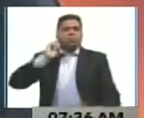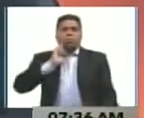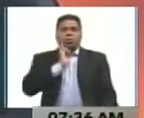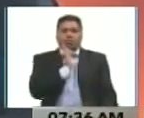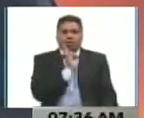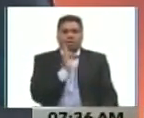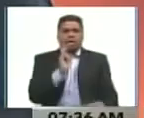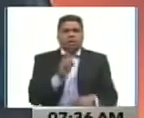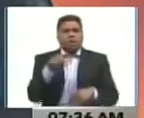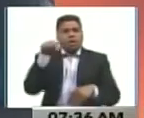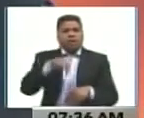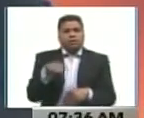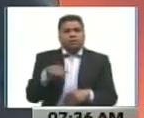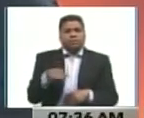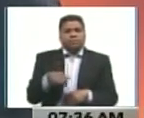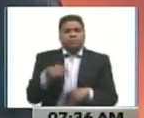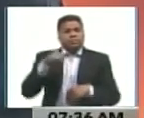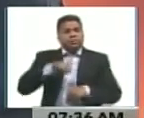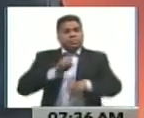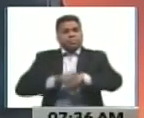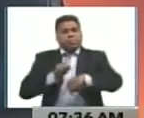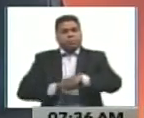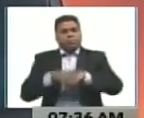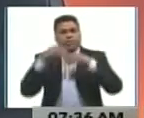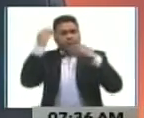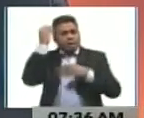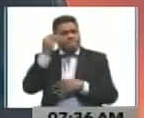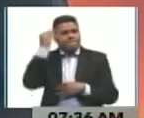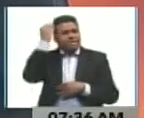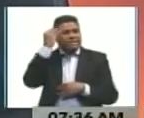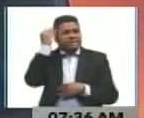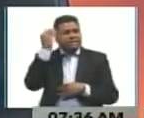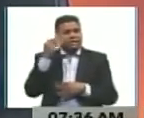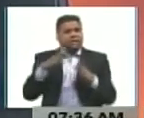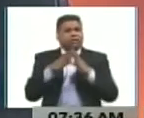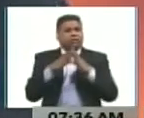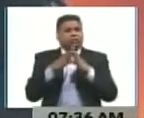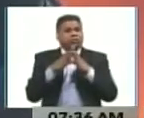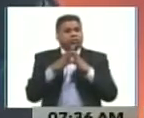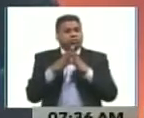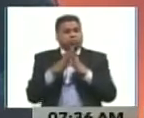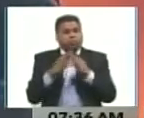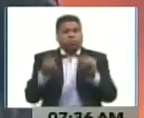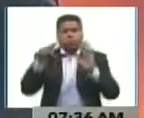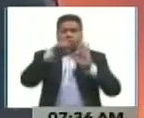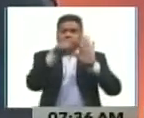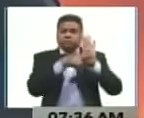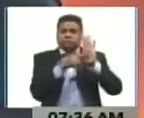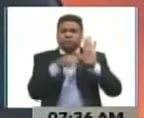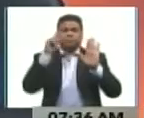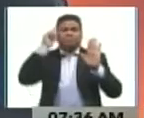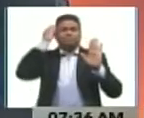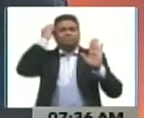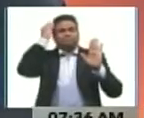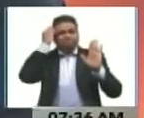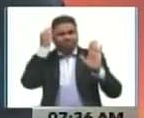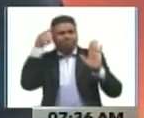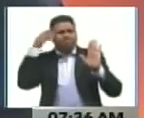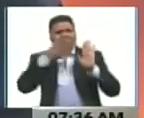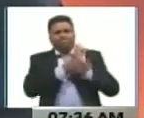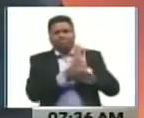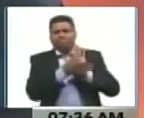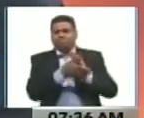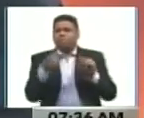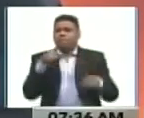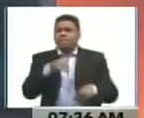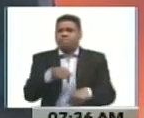al poder popular en este momento para repensar las líneas estratégicas de la revolución, para repensar las paradojas a las que se